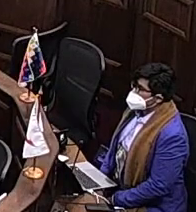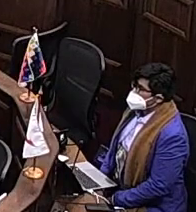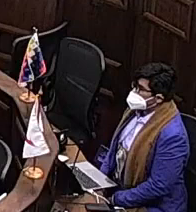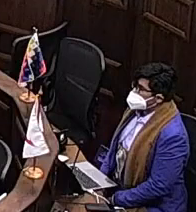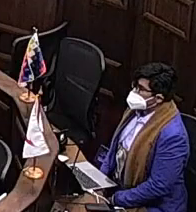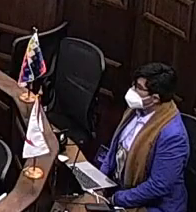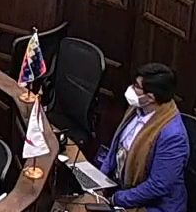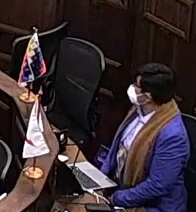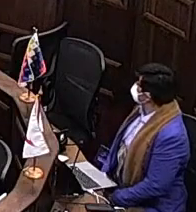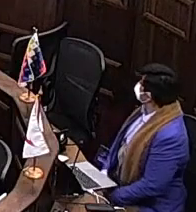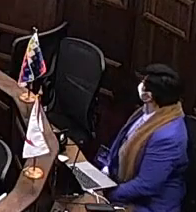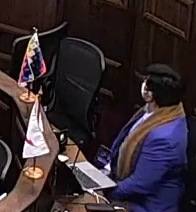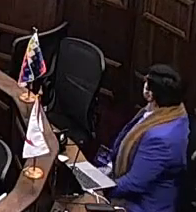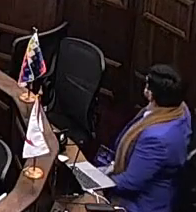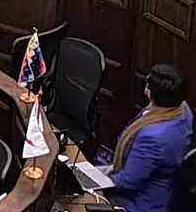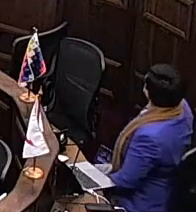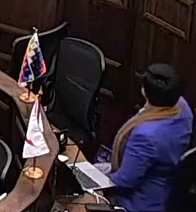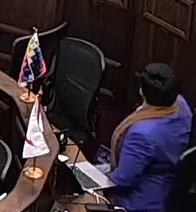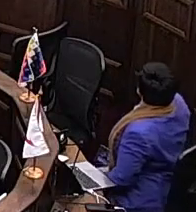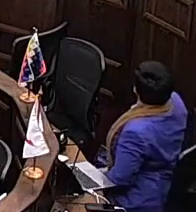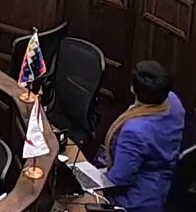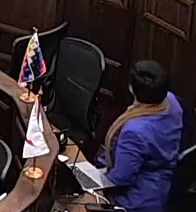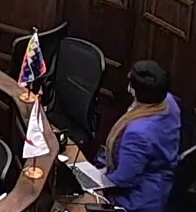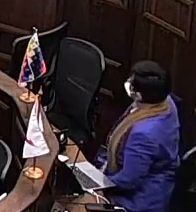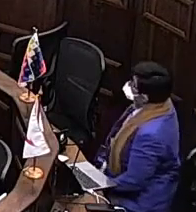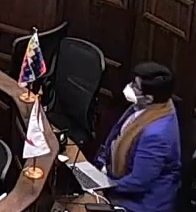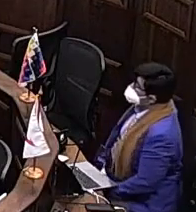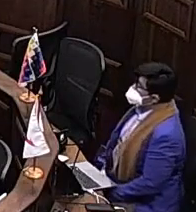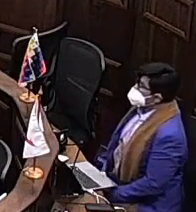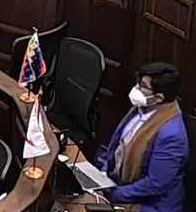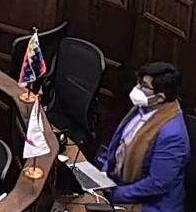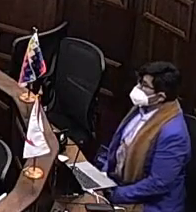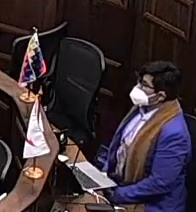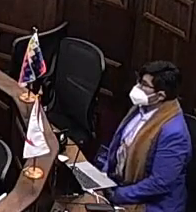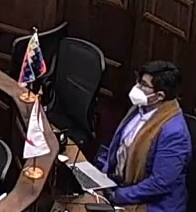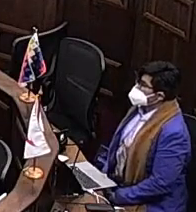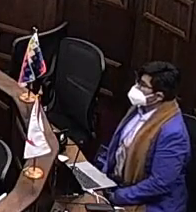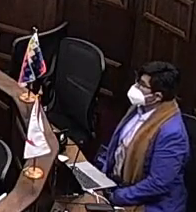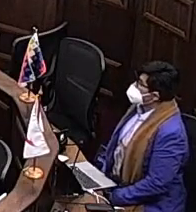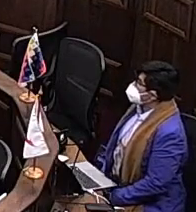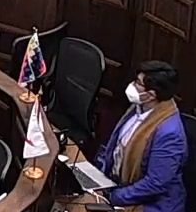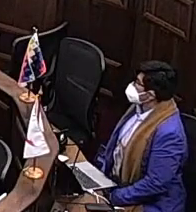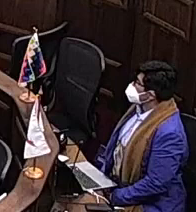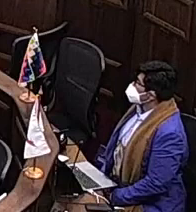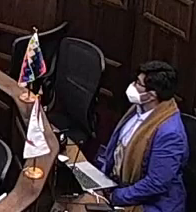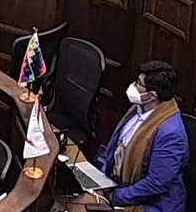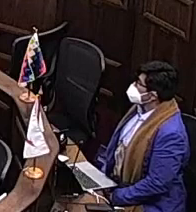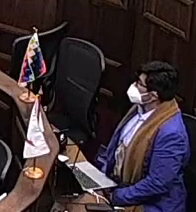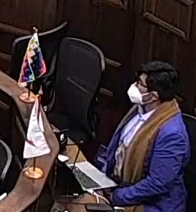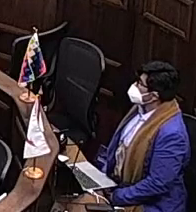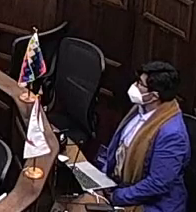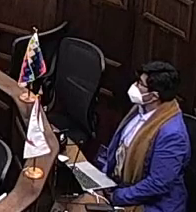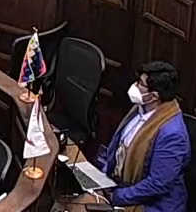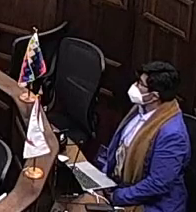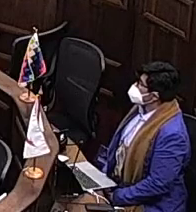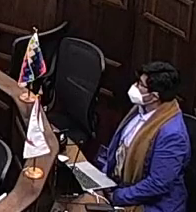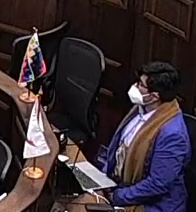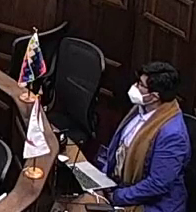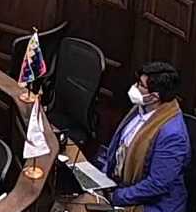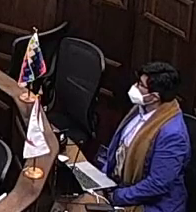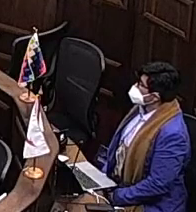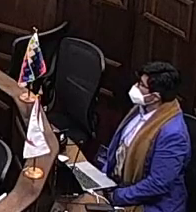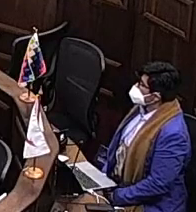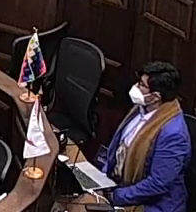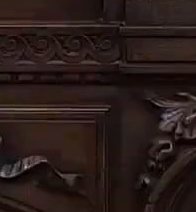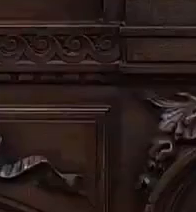piñelu. Amu pequeñe poyegun chalegun, contañe puche, mulelo walma pumevanen. Meleita,